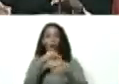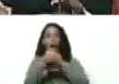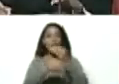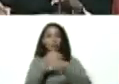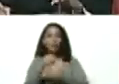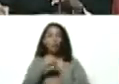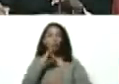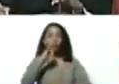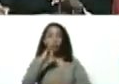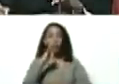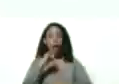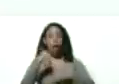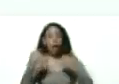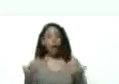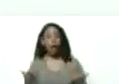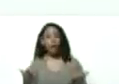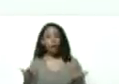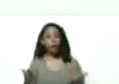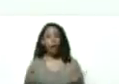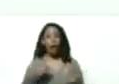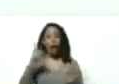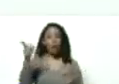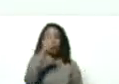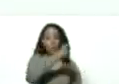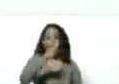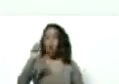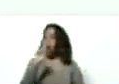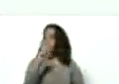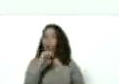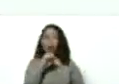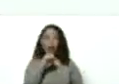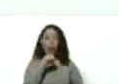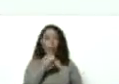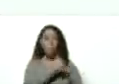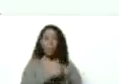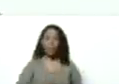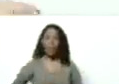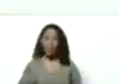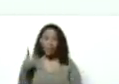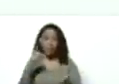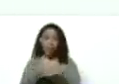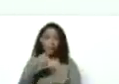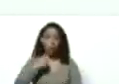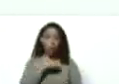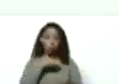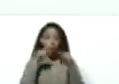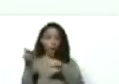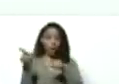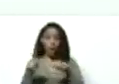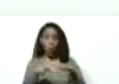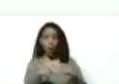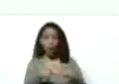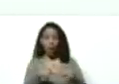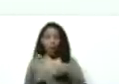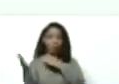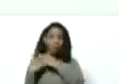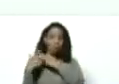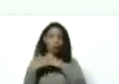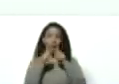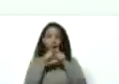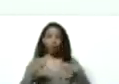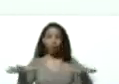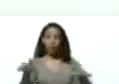detalles a aquel que no lo tenga mire presidente cuando llegamos al sitio hemos manifestado aquí los enlaces que se desplegaron